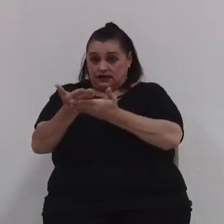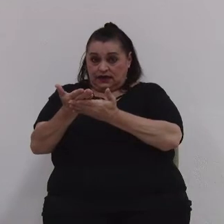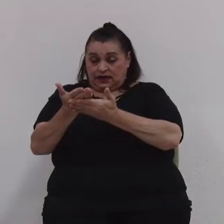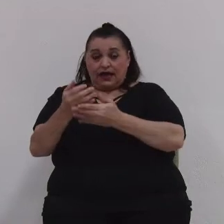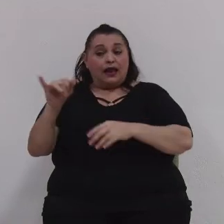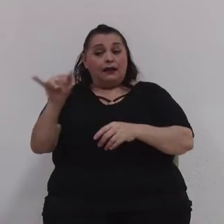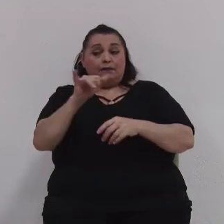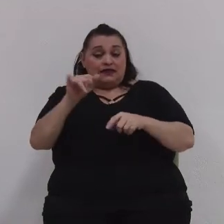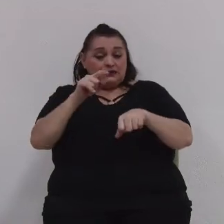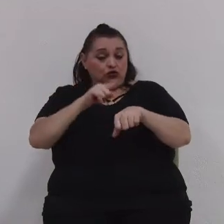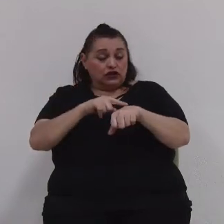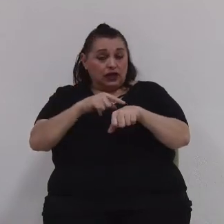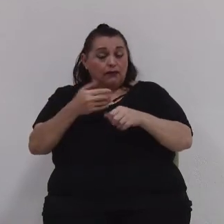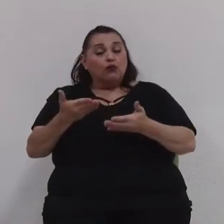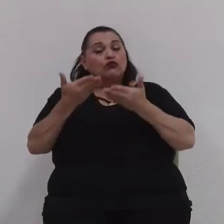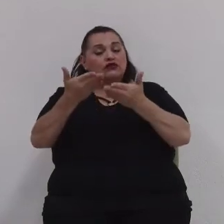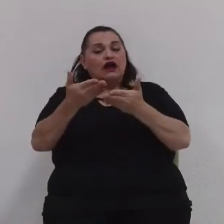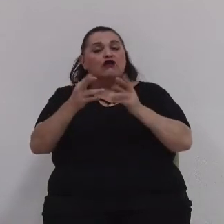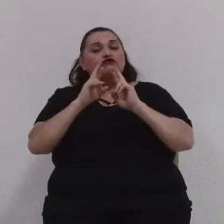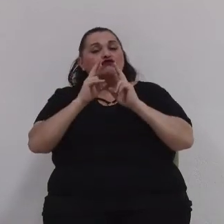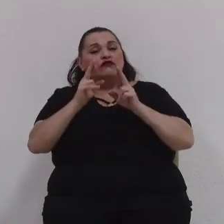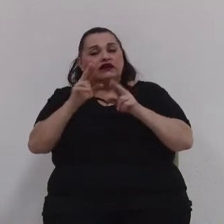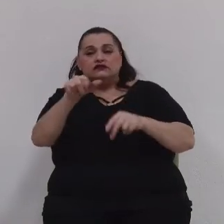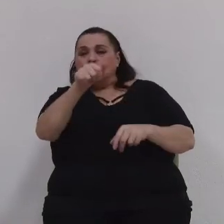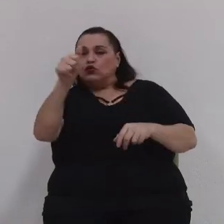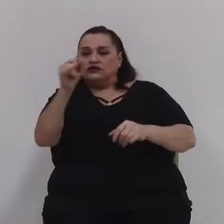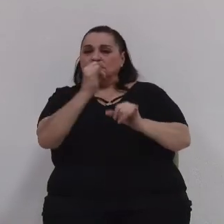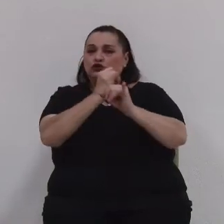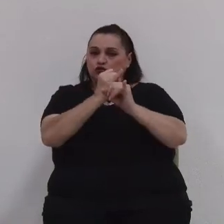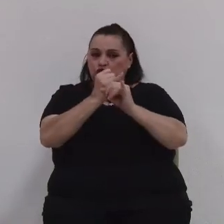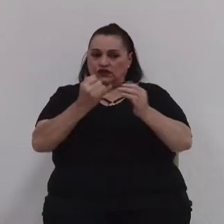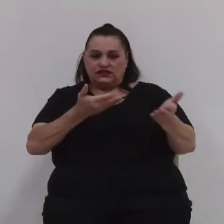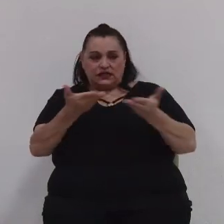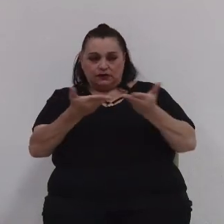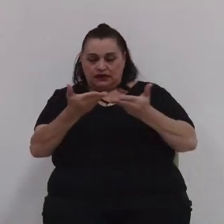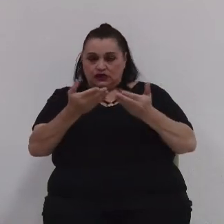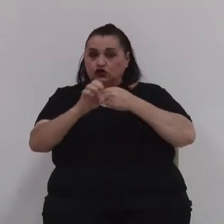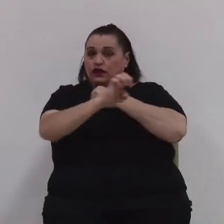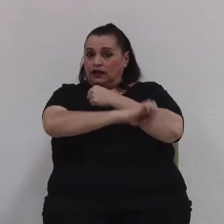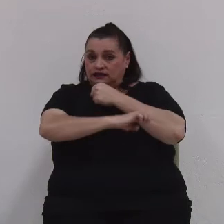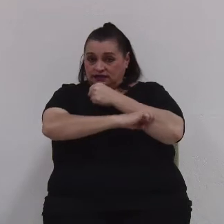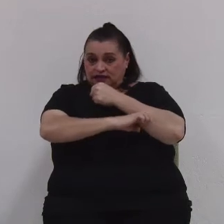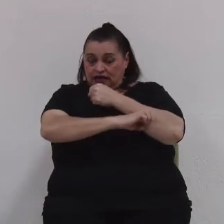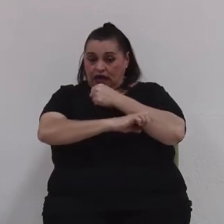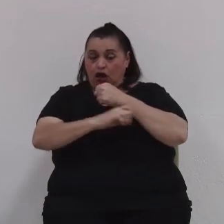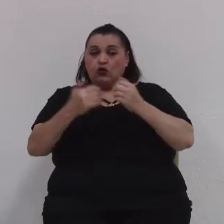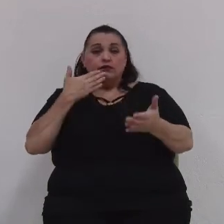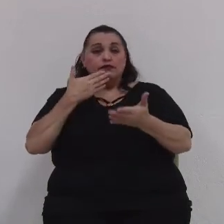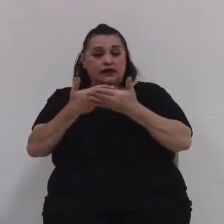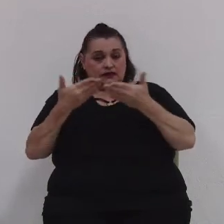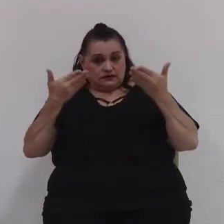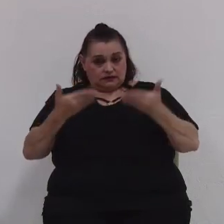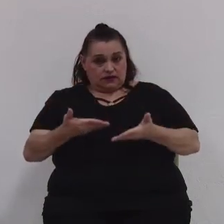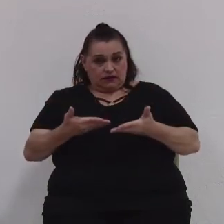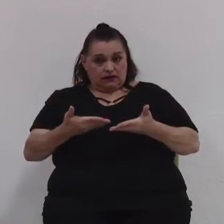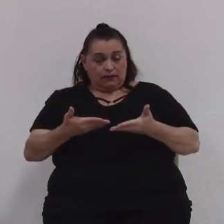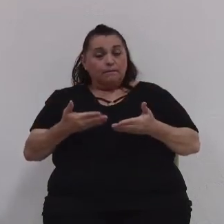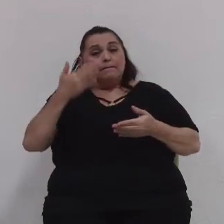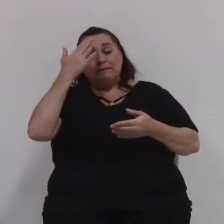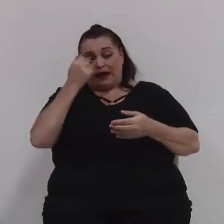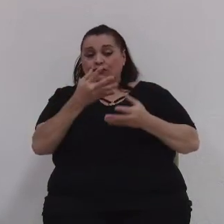su vez los refiere a otras instituciones o servicios del Estado, de nuestro estado de bienestar, para